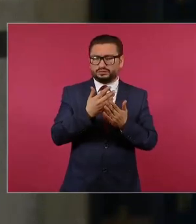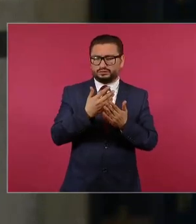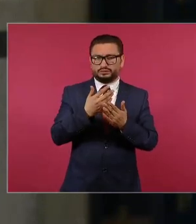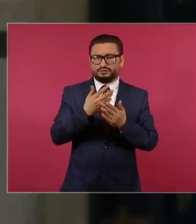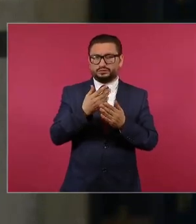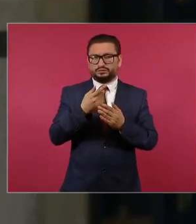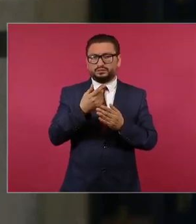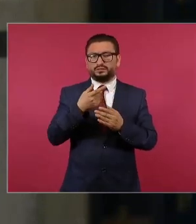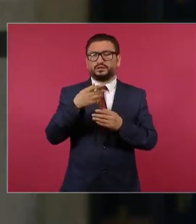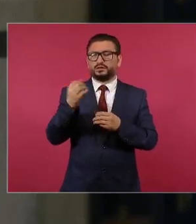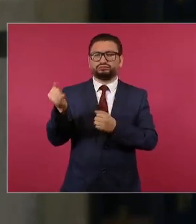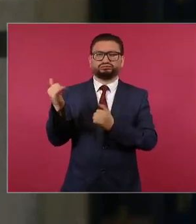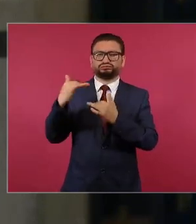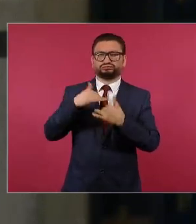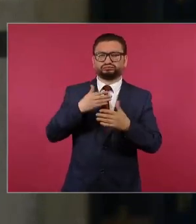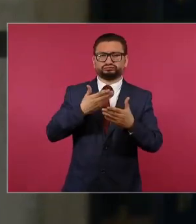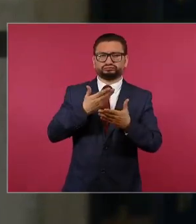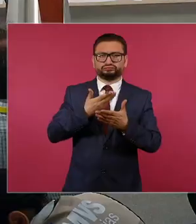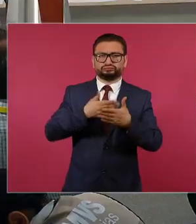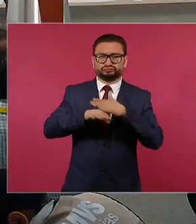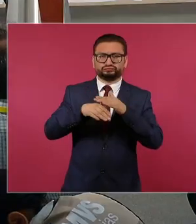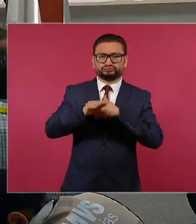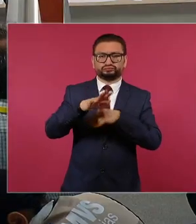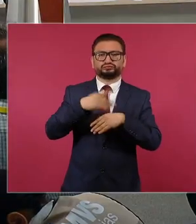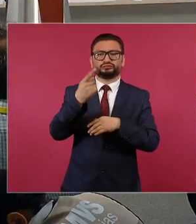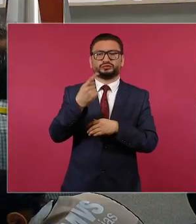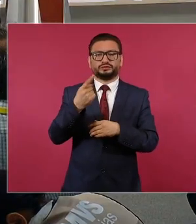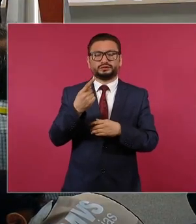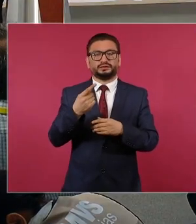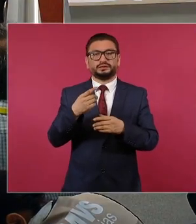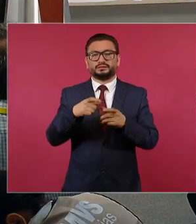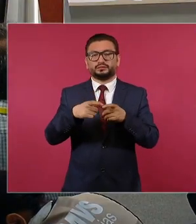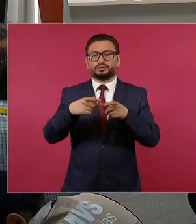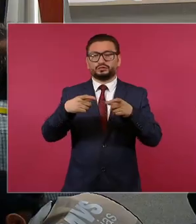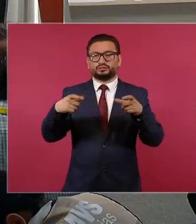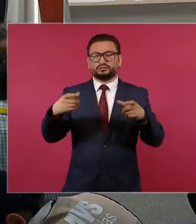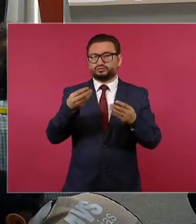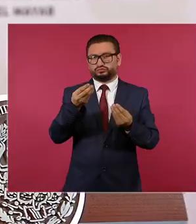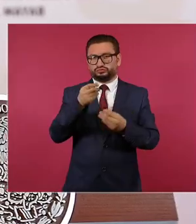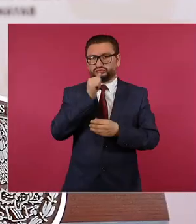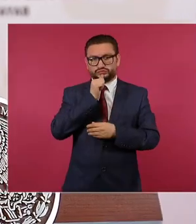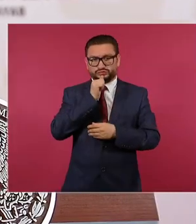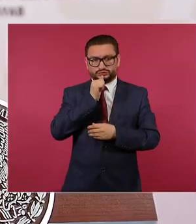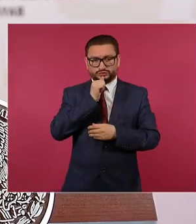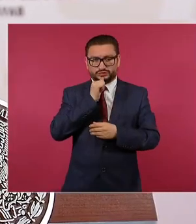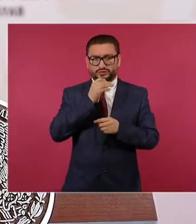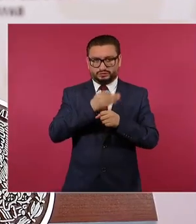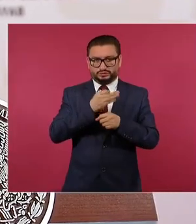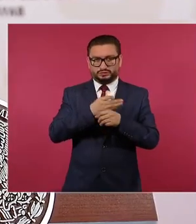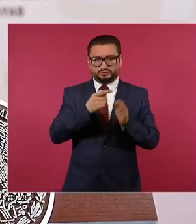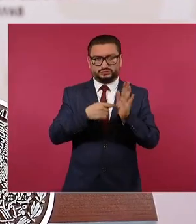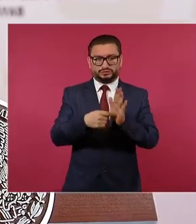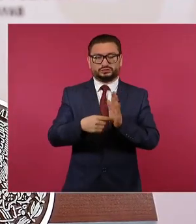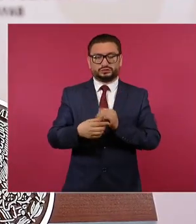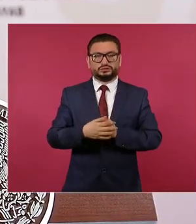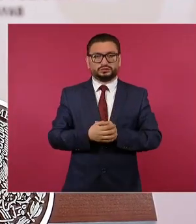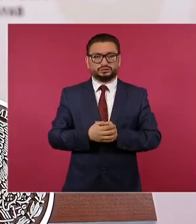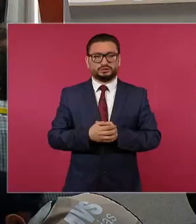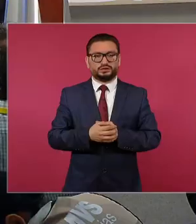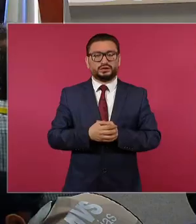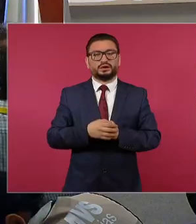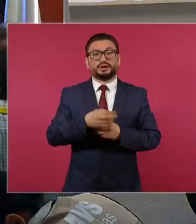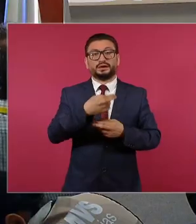las entradas? ¿Por qué se han reducido tanto? Porque no se han incrementado mucho. Ahorita vas a ver. No, los retornos se